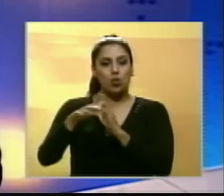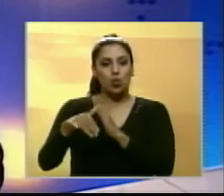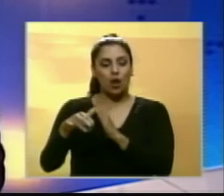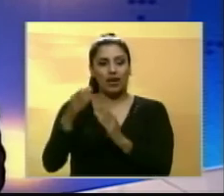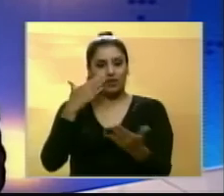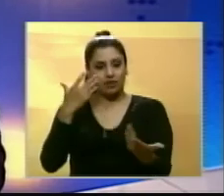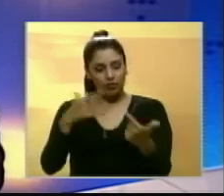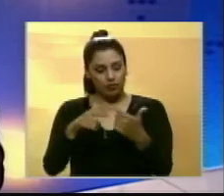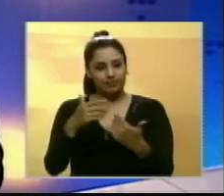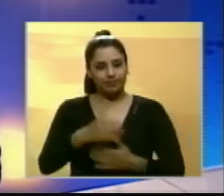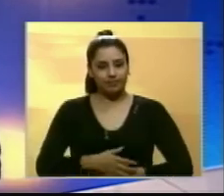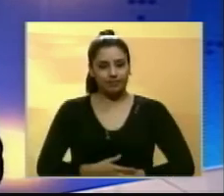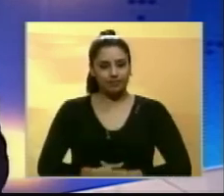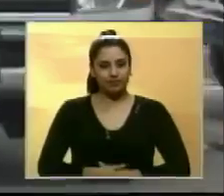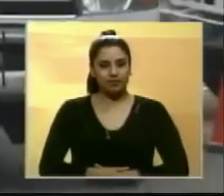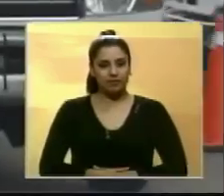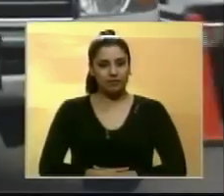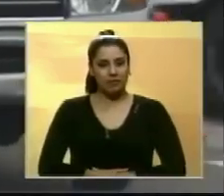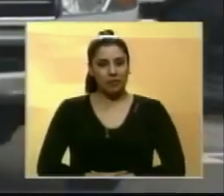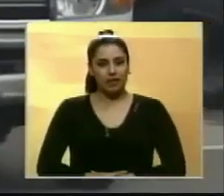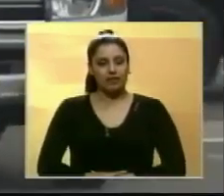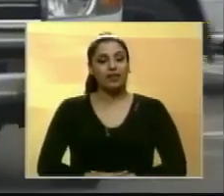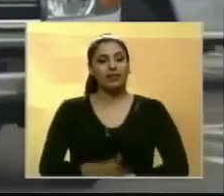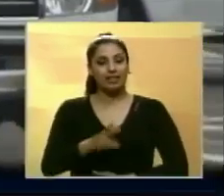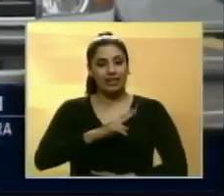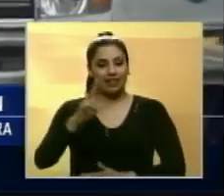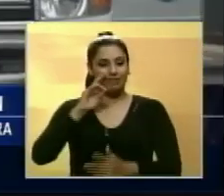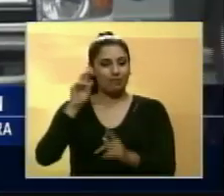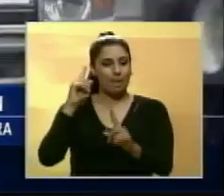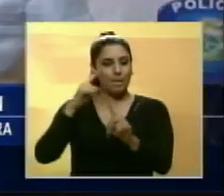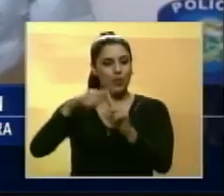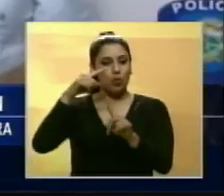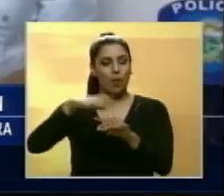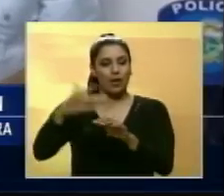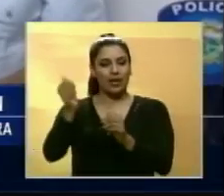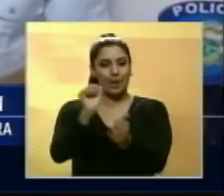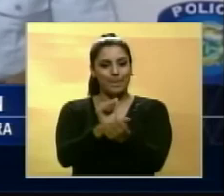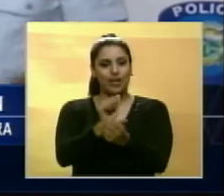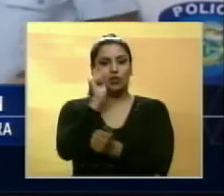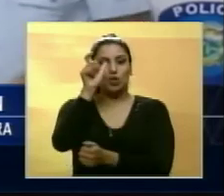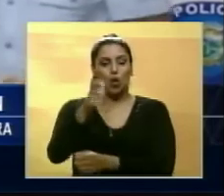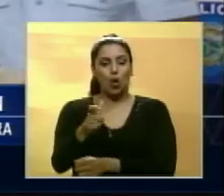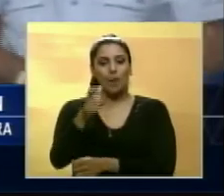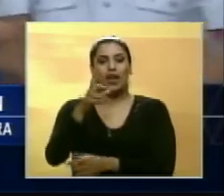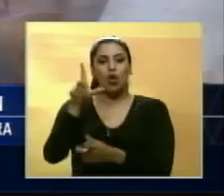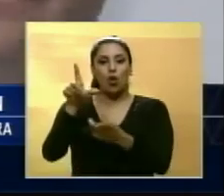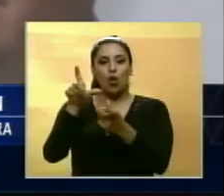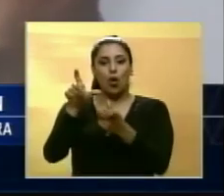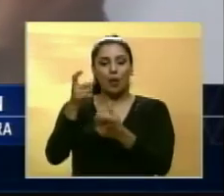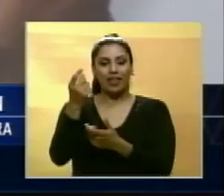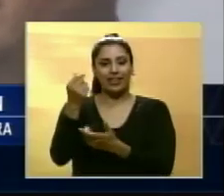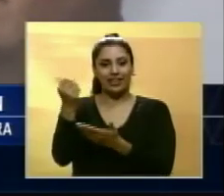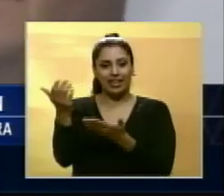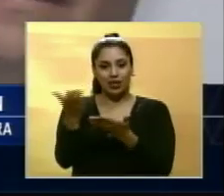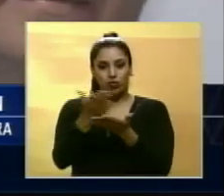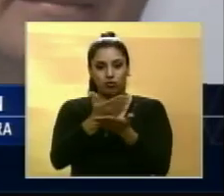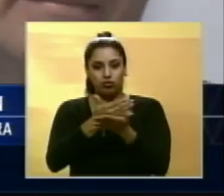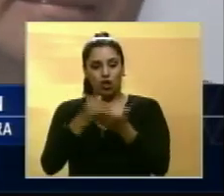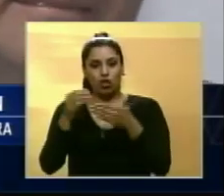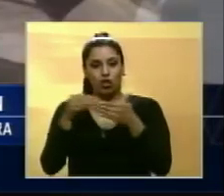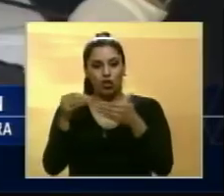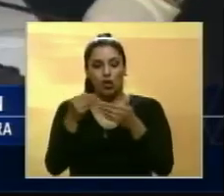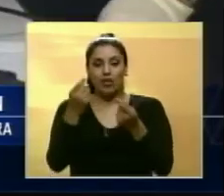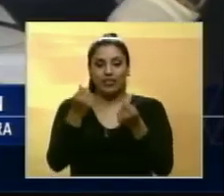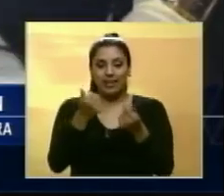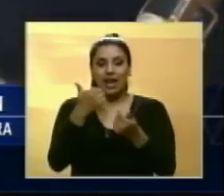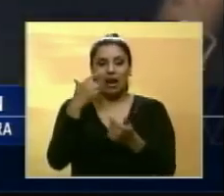extorsión. Mariné Glock nos tiene la información. La red fue detectada luego de la captura de un sujeto que cobraba el dinero de la extorsión.